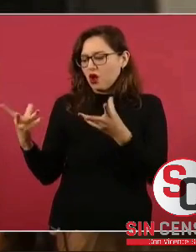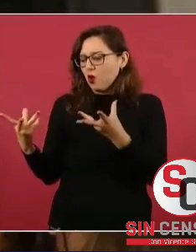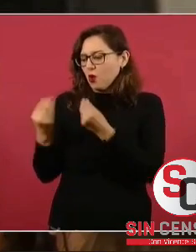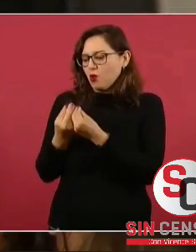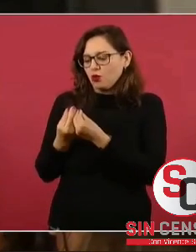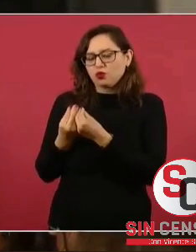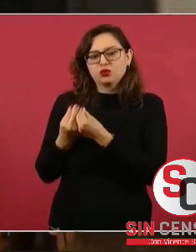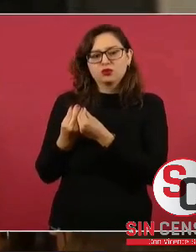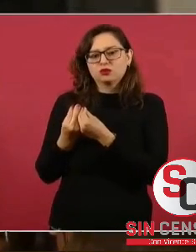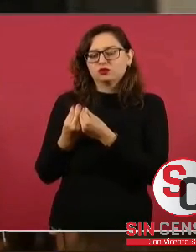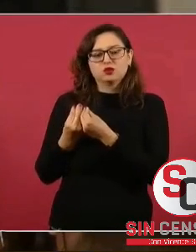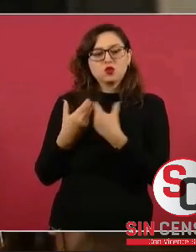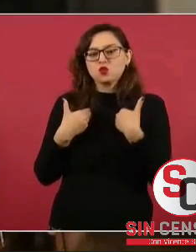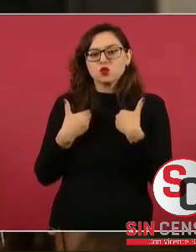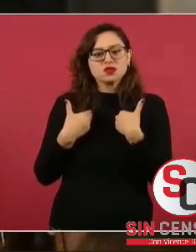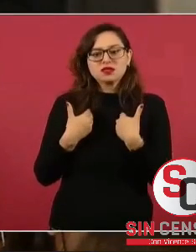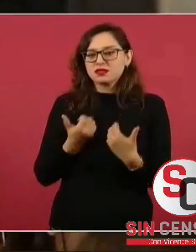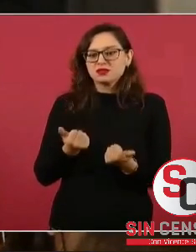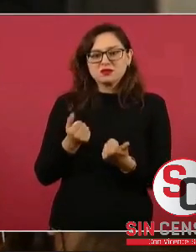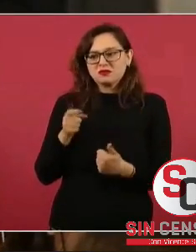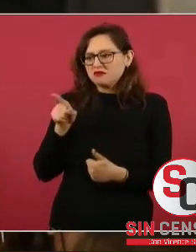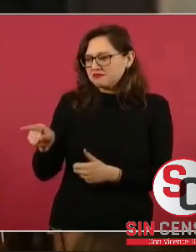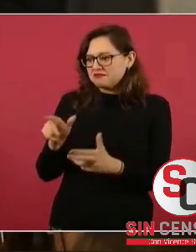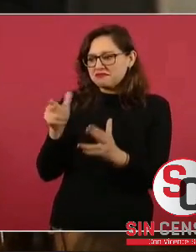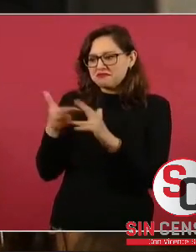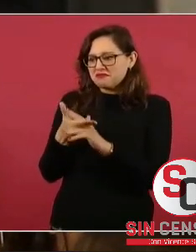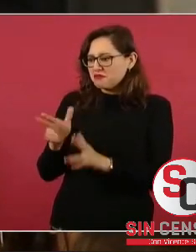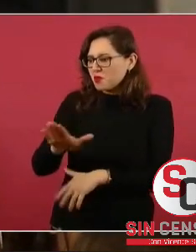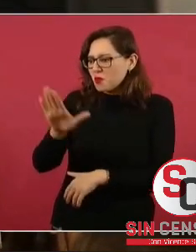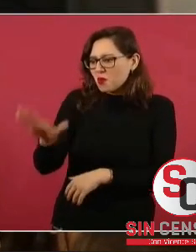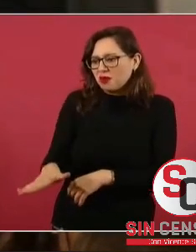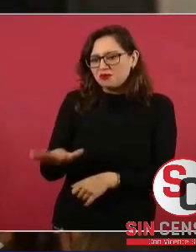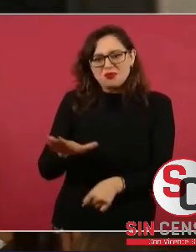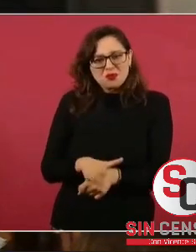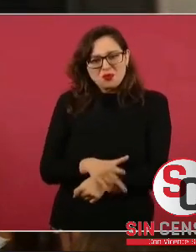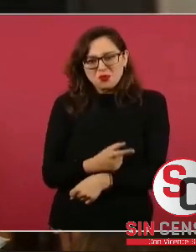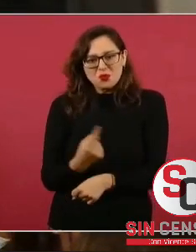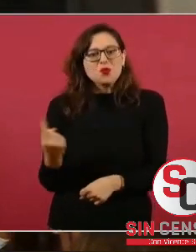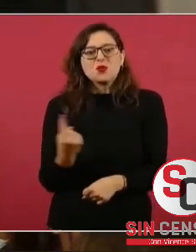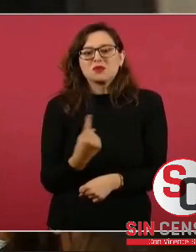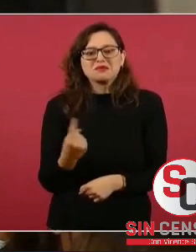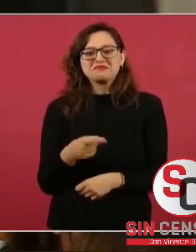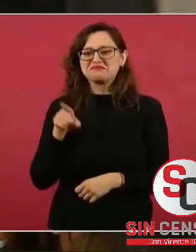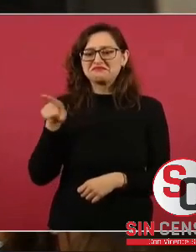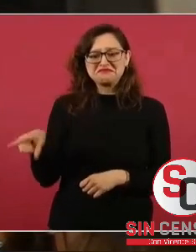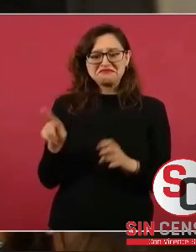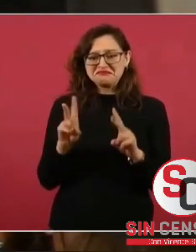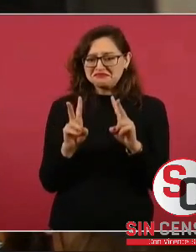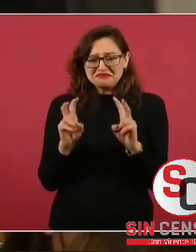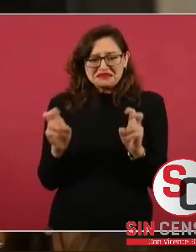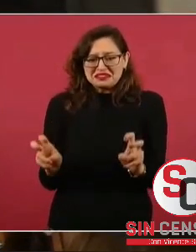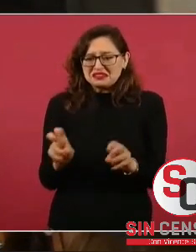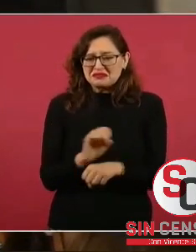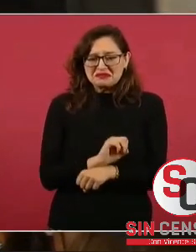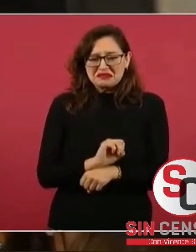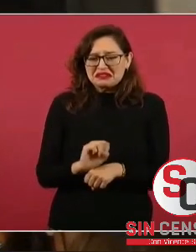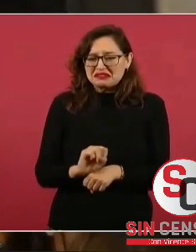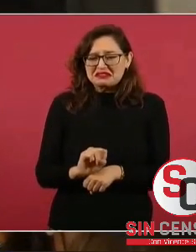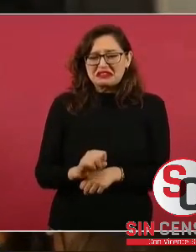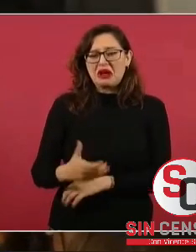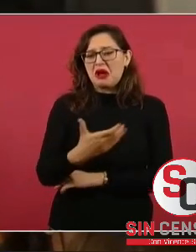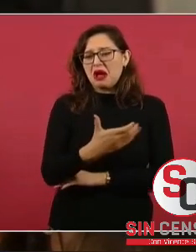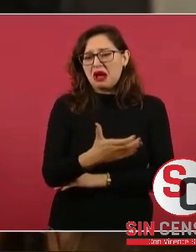la razón por qué lo asesinaron, porque él era un hombre que cubría temas de comunidades rurales,